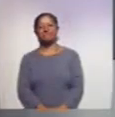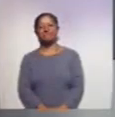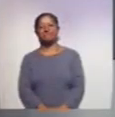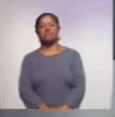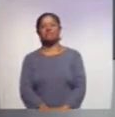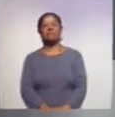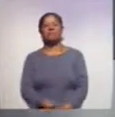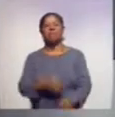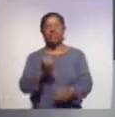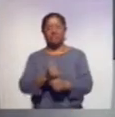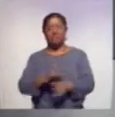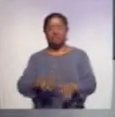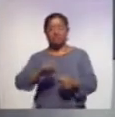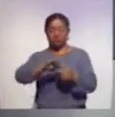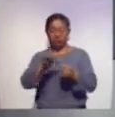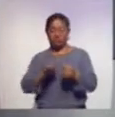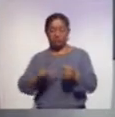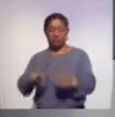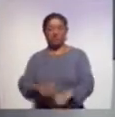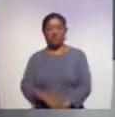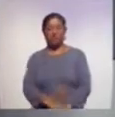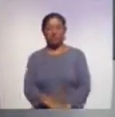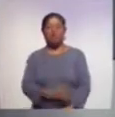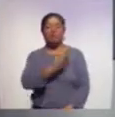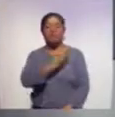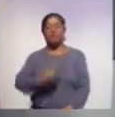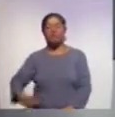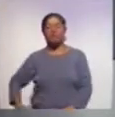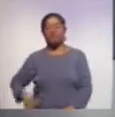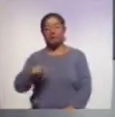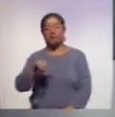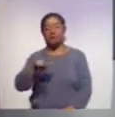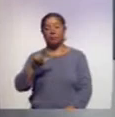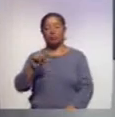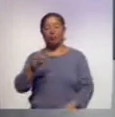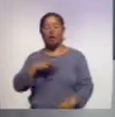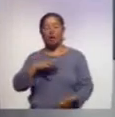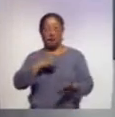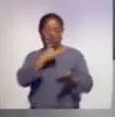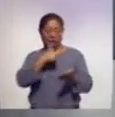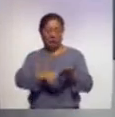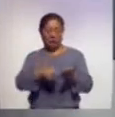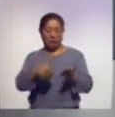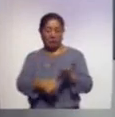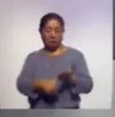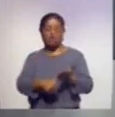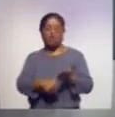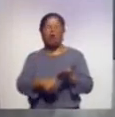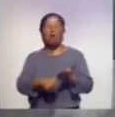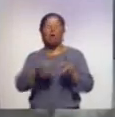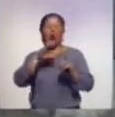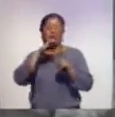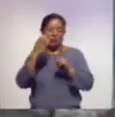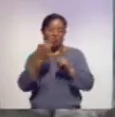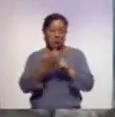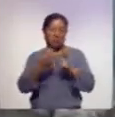En información nacional, dirige el presidente López Obrador carta a congresistas de Estados Unidos.